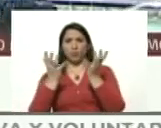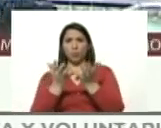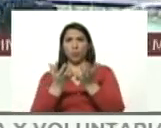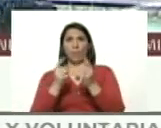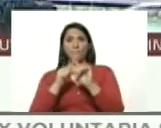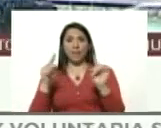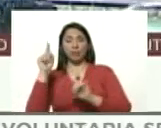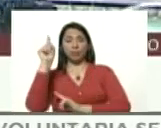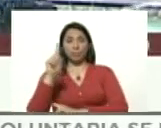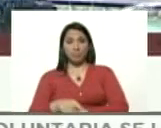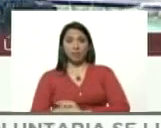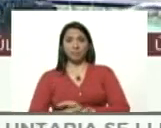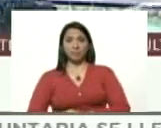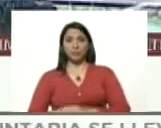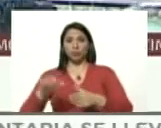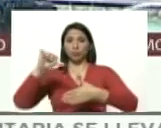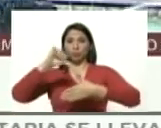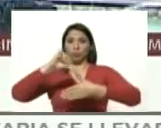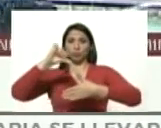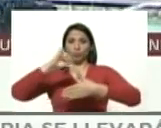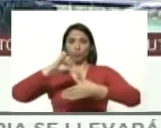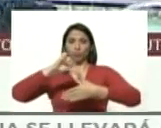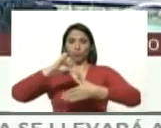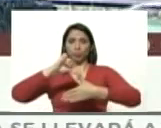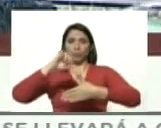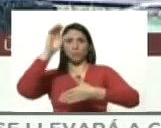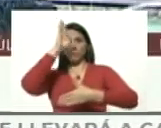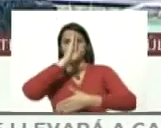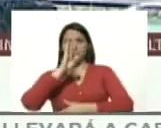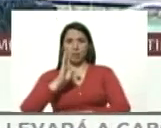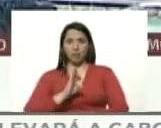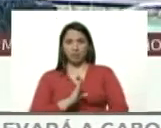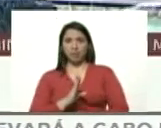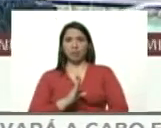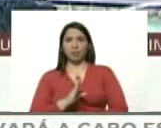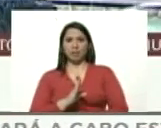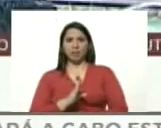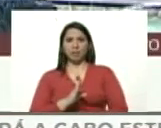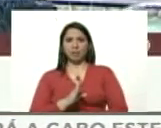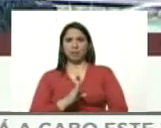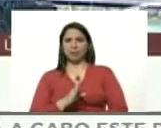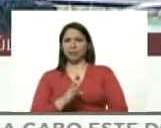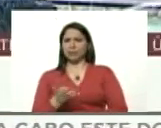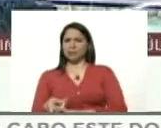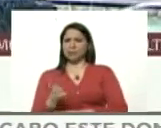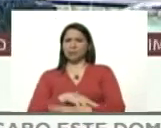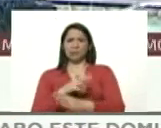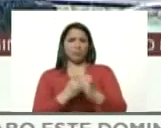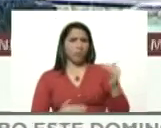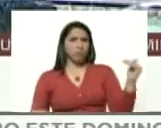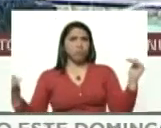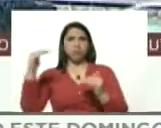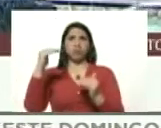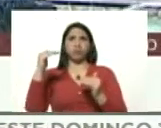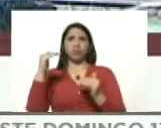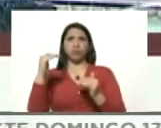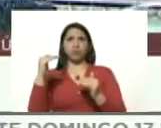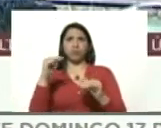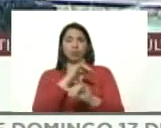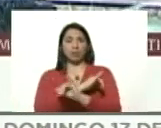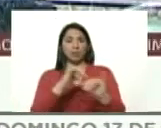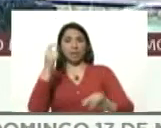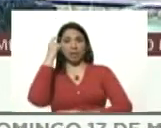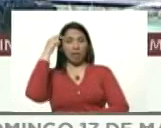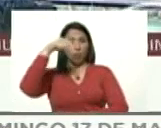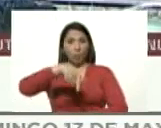pero también en Sudamérica, Brasil va repuntando, va subiendo de posición. Ya el día